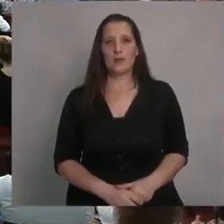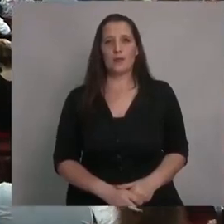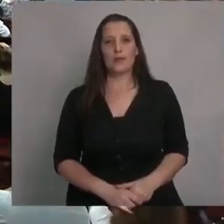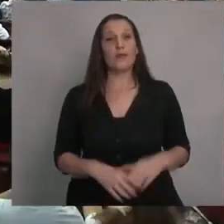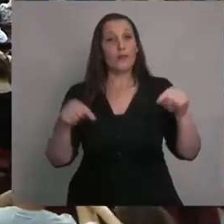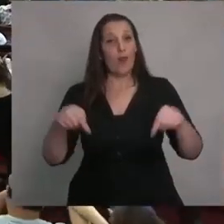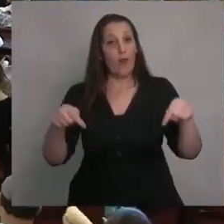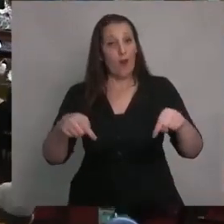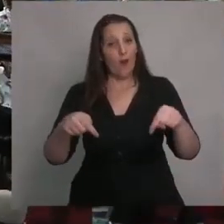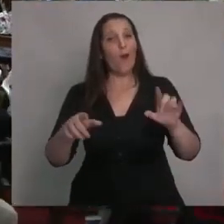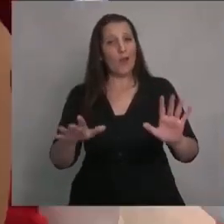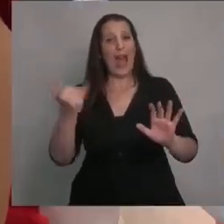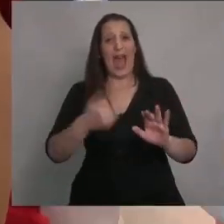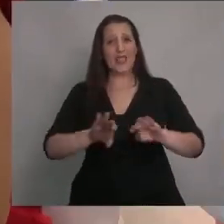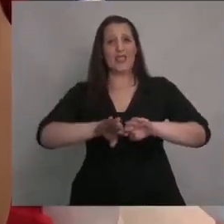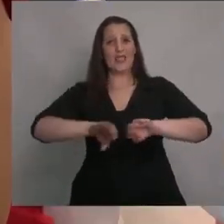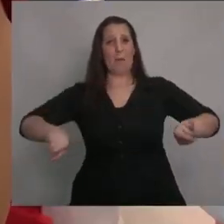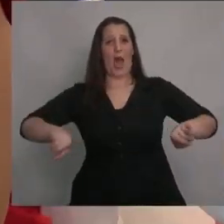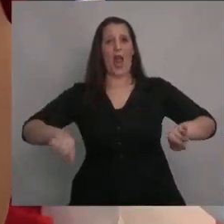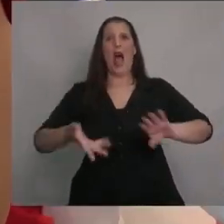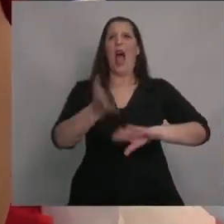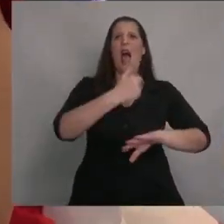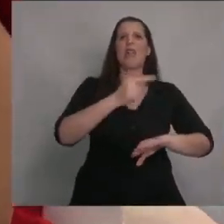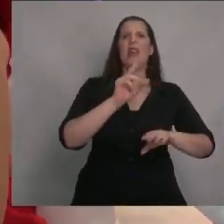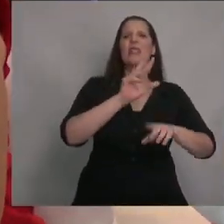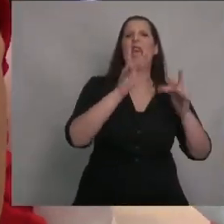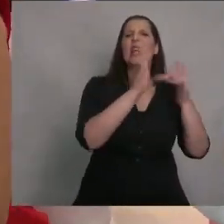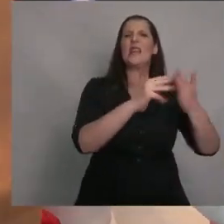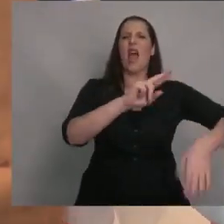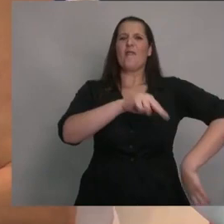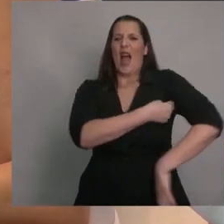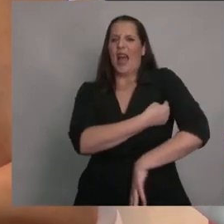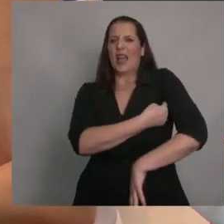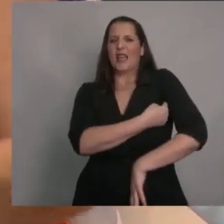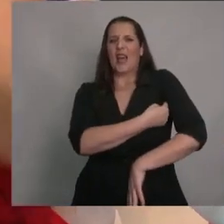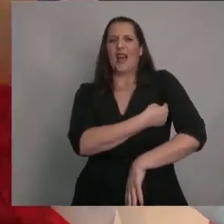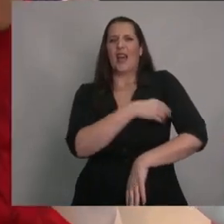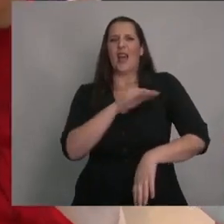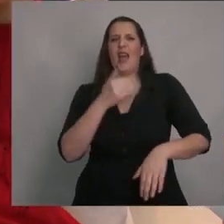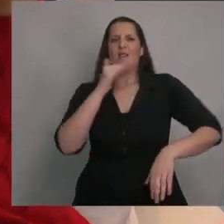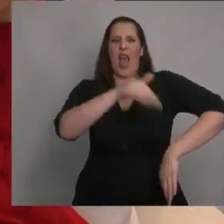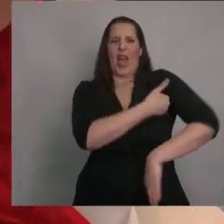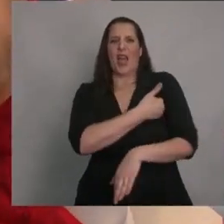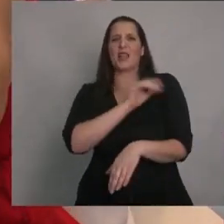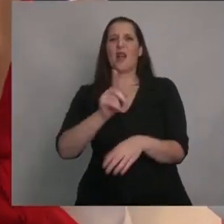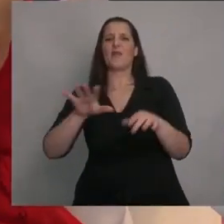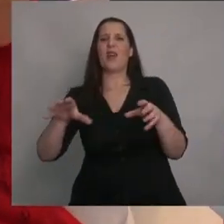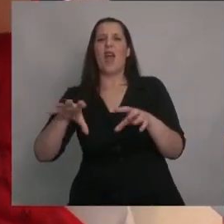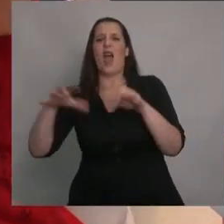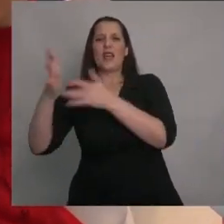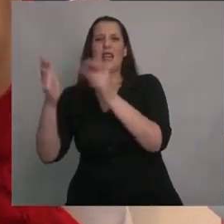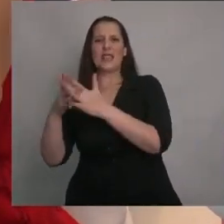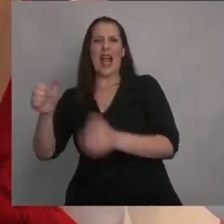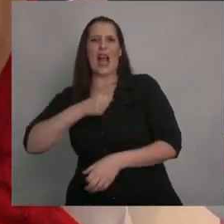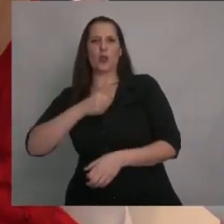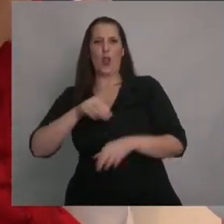Hoy, la grieta que dividía iglesias evangélicas de la iglesia católica, esa grieta tradicional entre el mundo de la